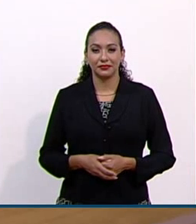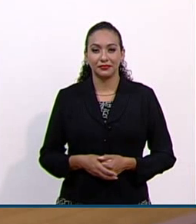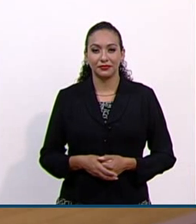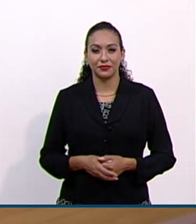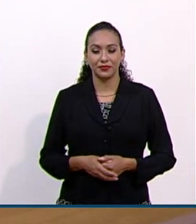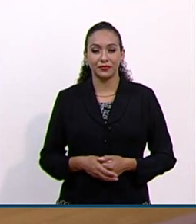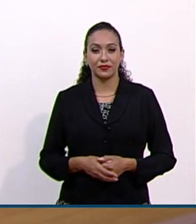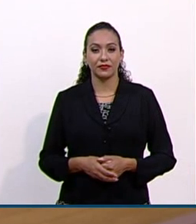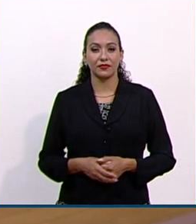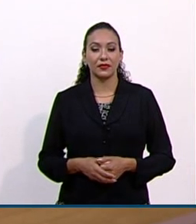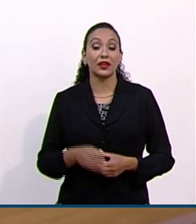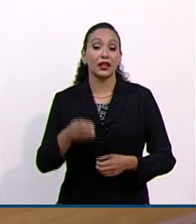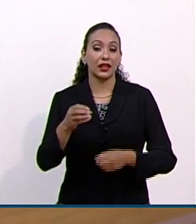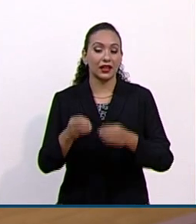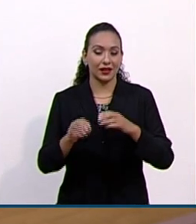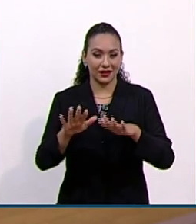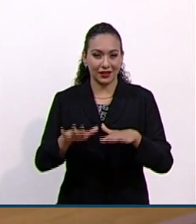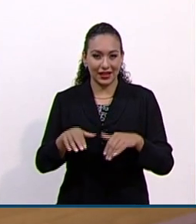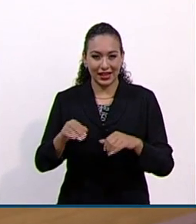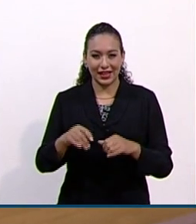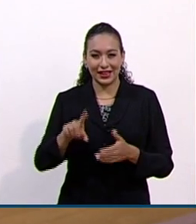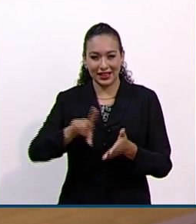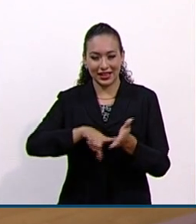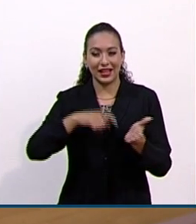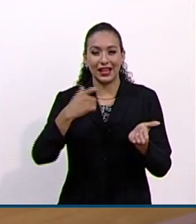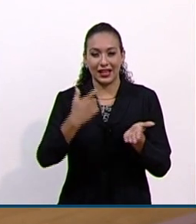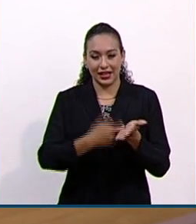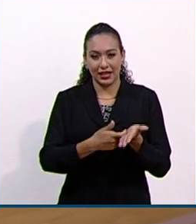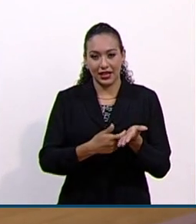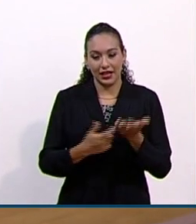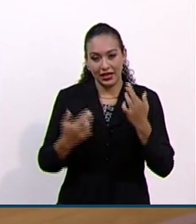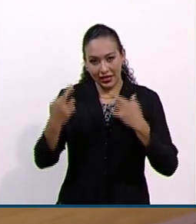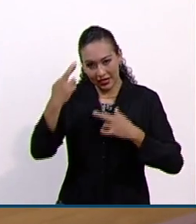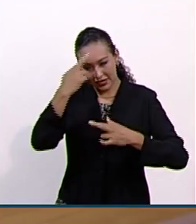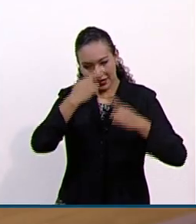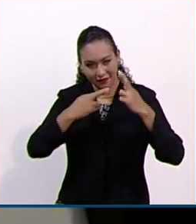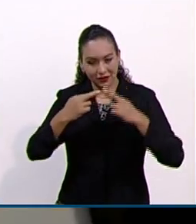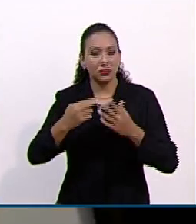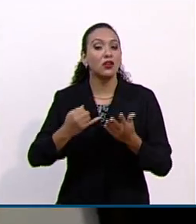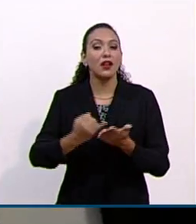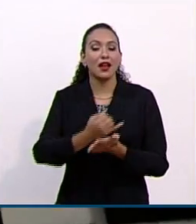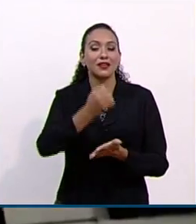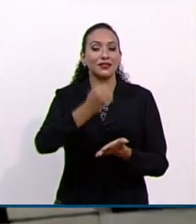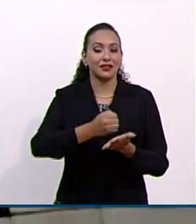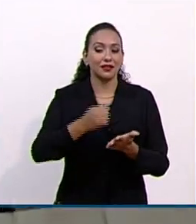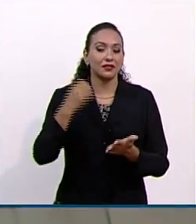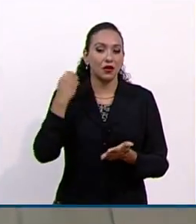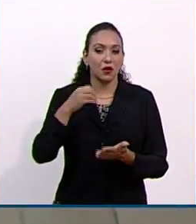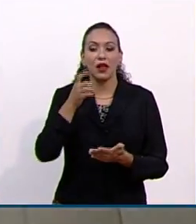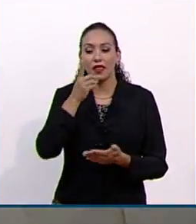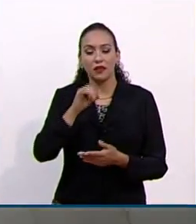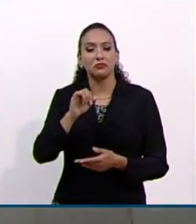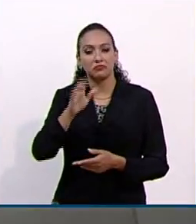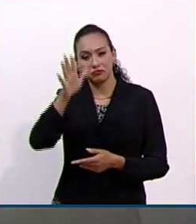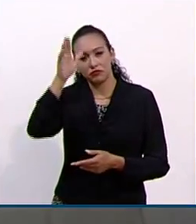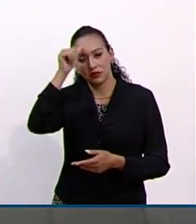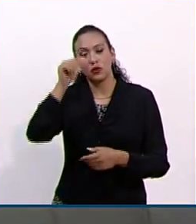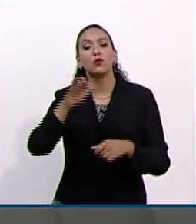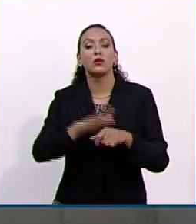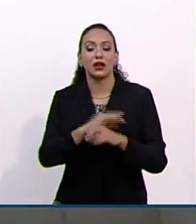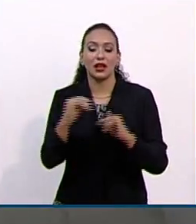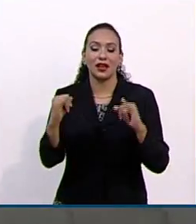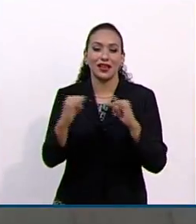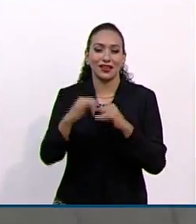Y la Sala Regional Jalapa confirmó la sentencia del Tribunal Electoral de Oaxaca, que declaró válido el acuerdo del